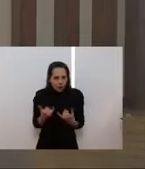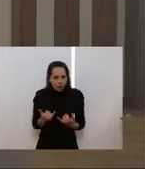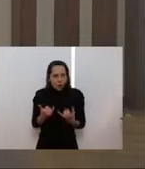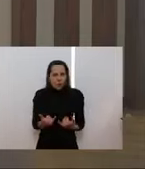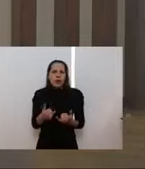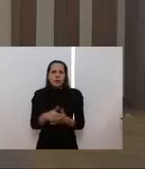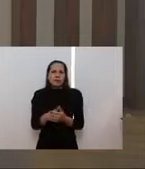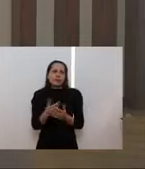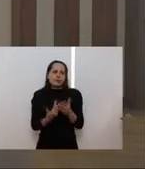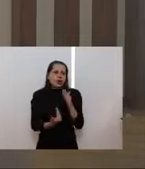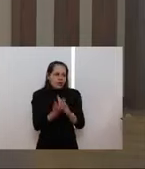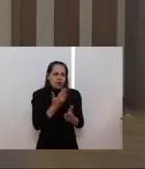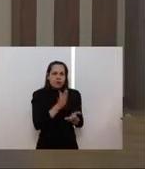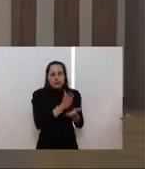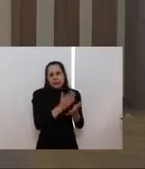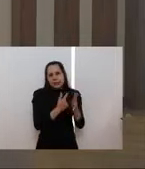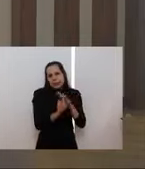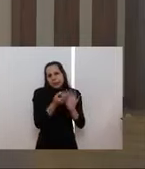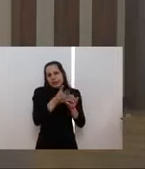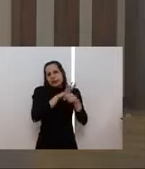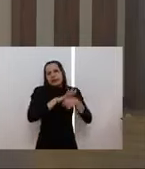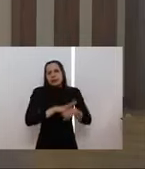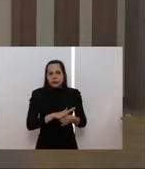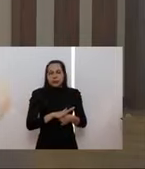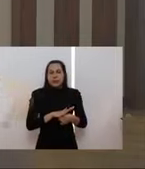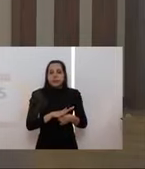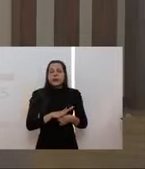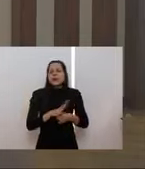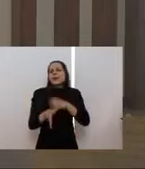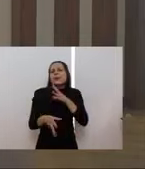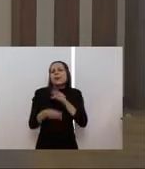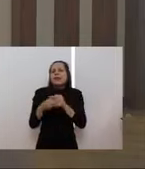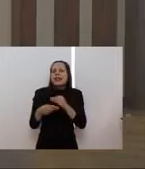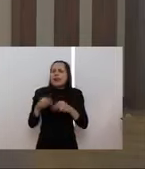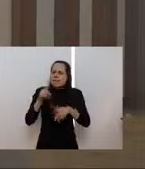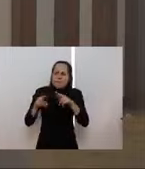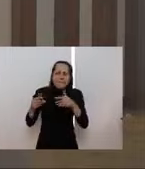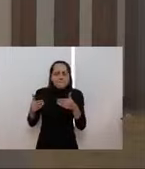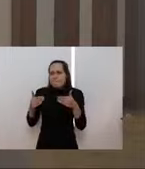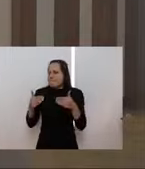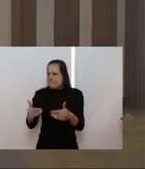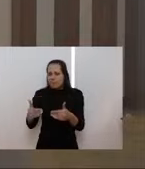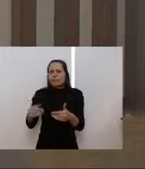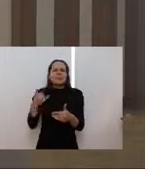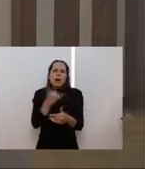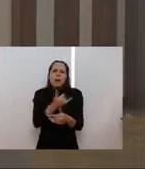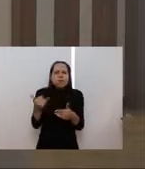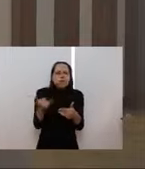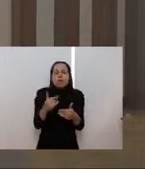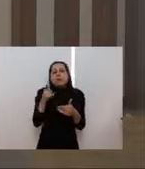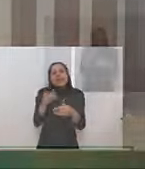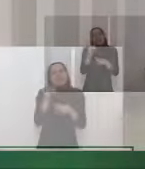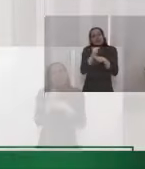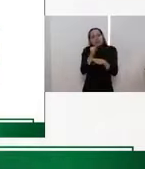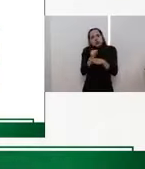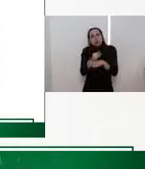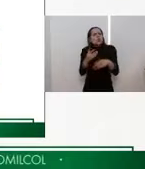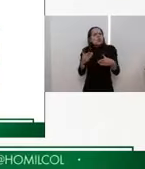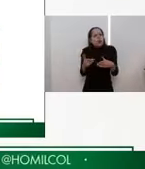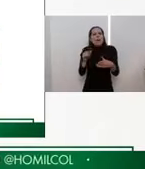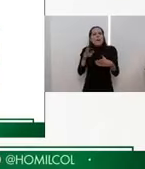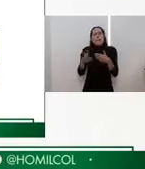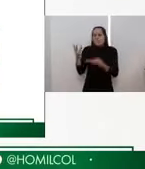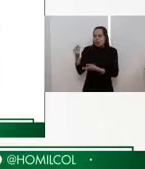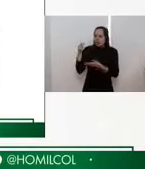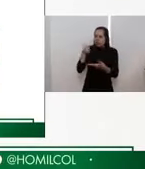nueva realidad que nos impone esta pandemia y también a las limitaciones que puedan existir al ser una institución que hace parte del presupuesto